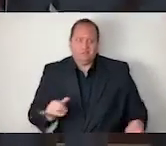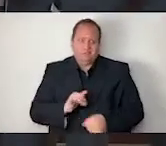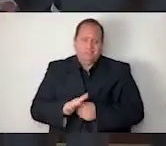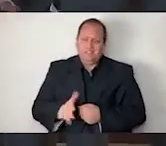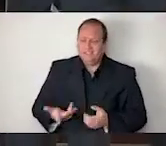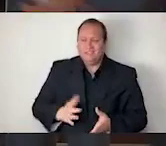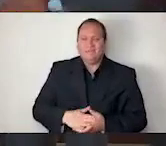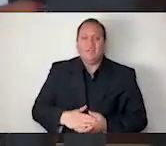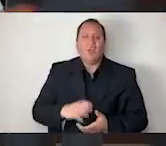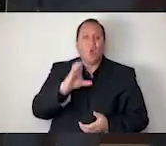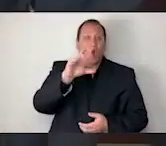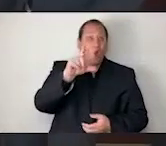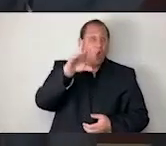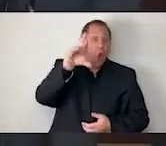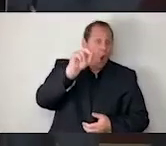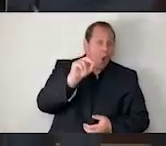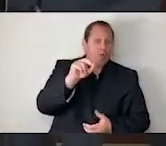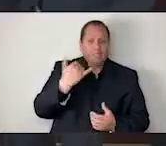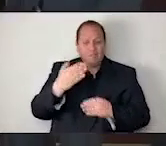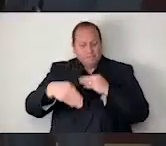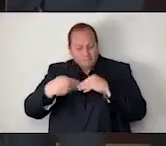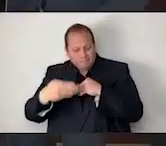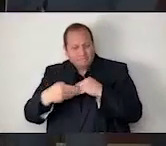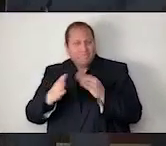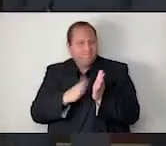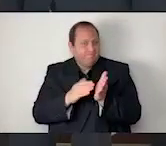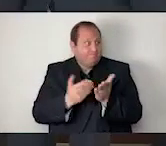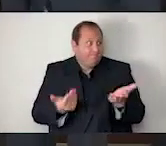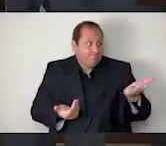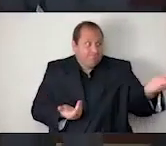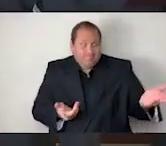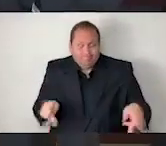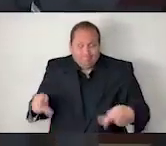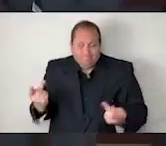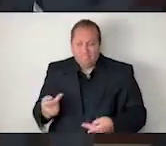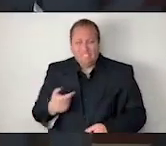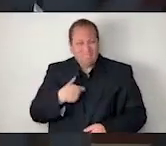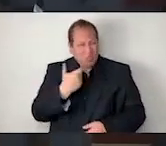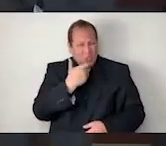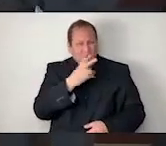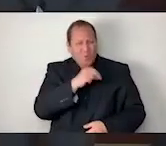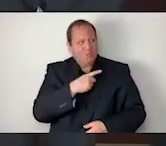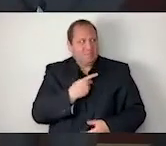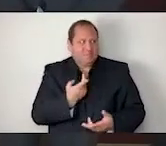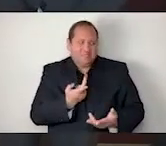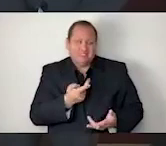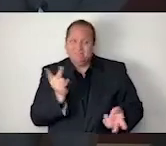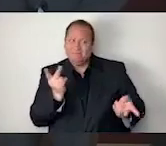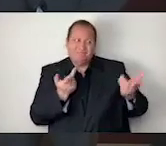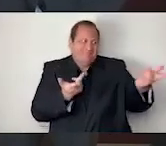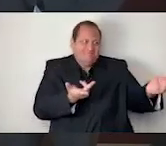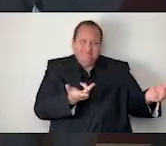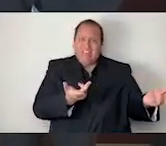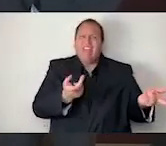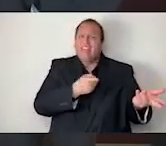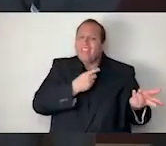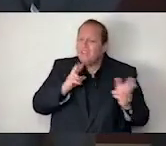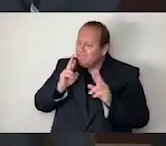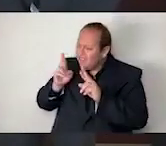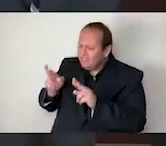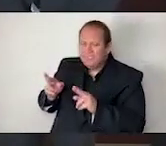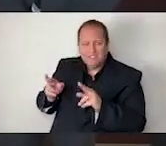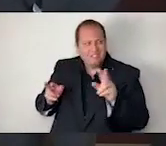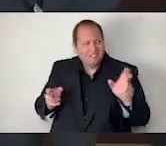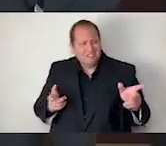cloro vendiendo y papel higiénico no haber dado de reír nos da pero no nos tiene que dar risa